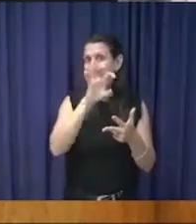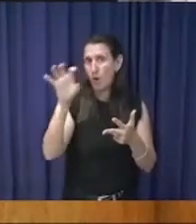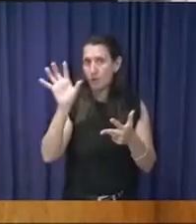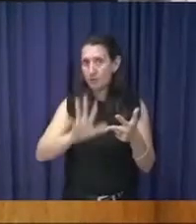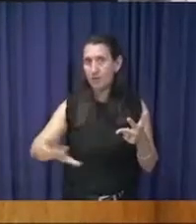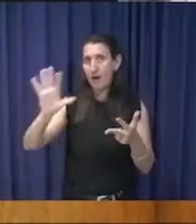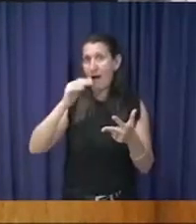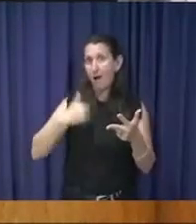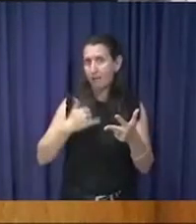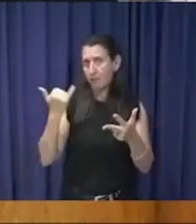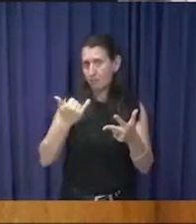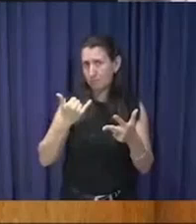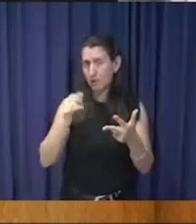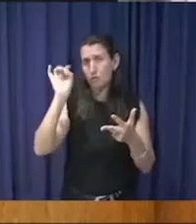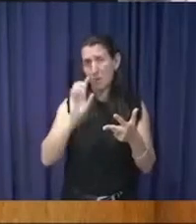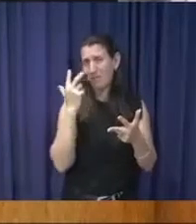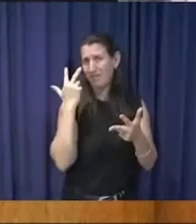país lo tienen.